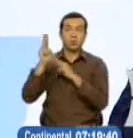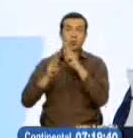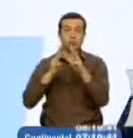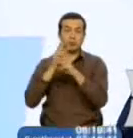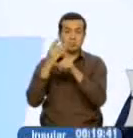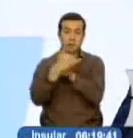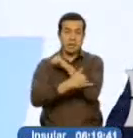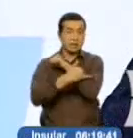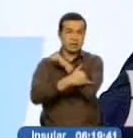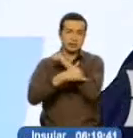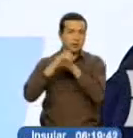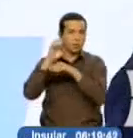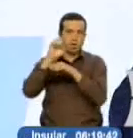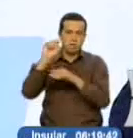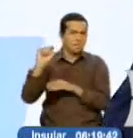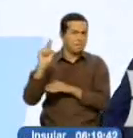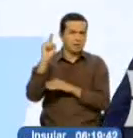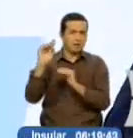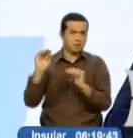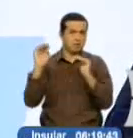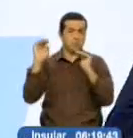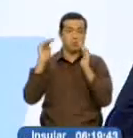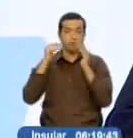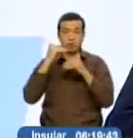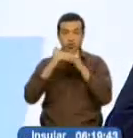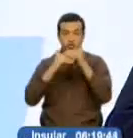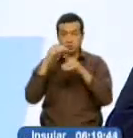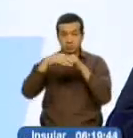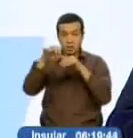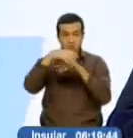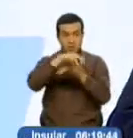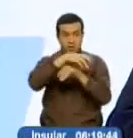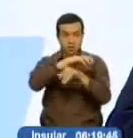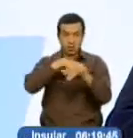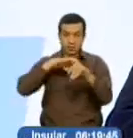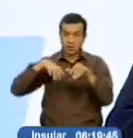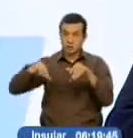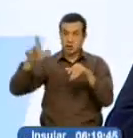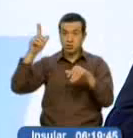país pionero en este proceso de descentralización del Estado,